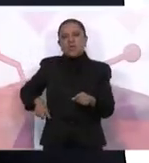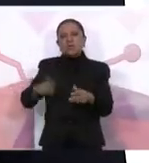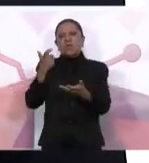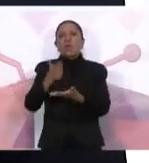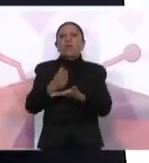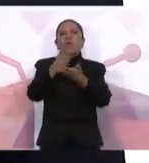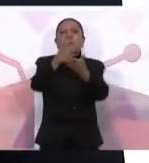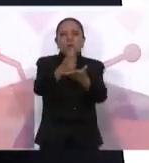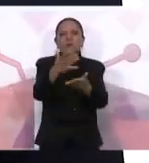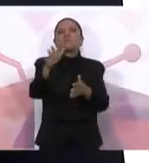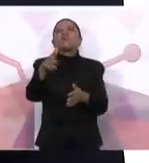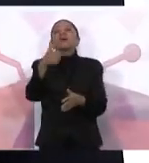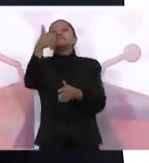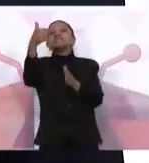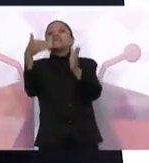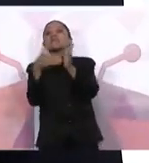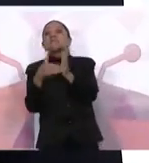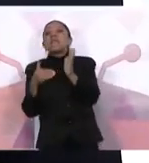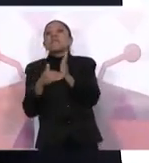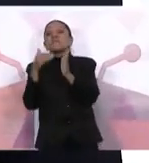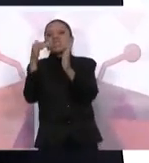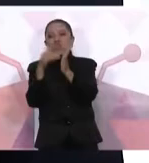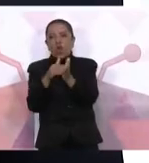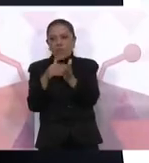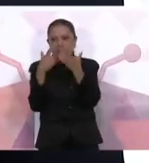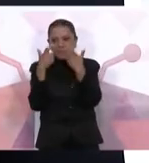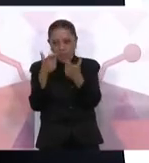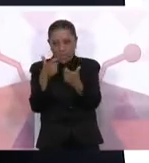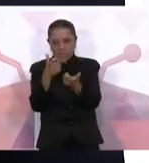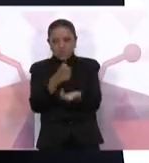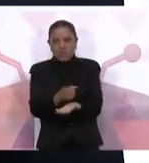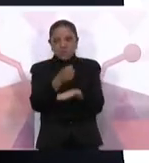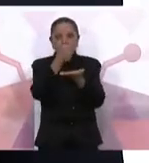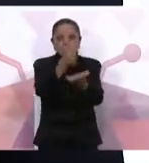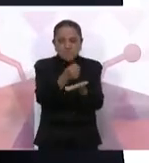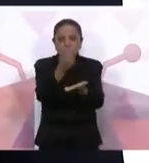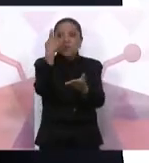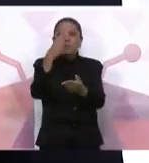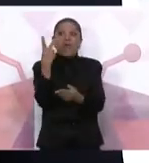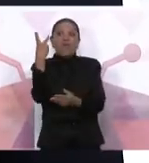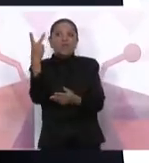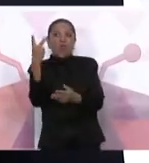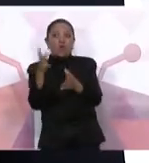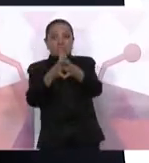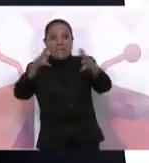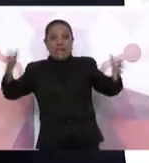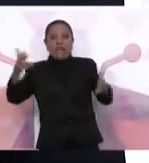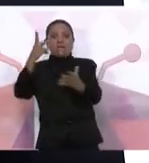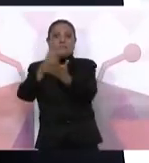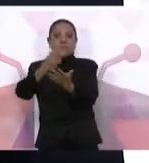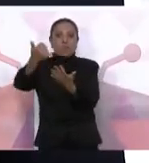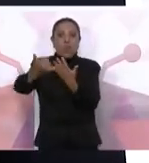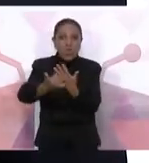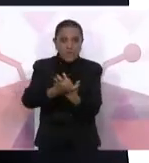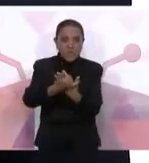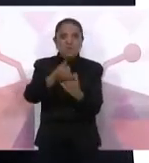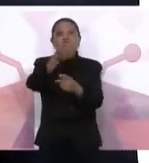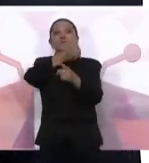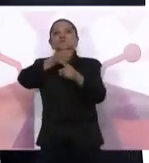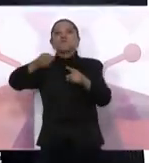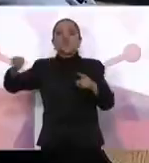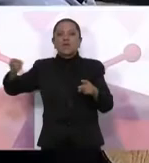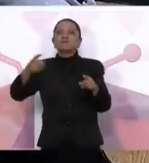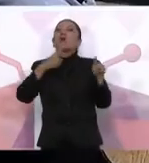millones de pesos dos grandes proyectos organizados también por diferentes